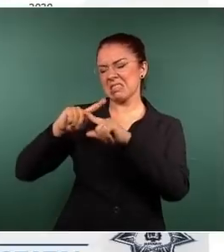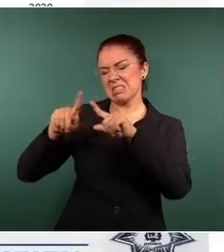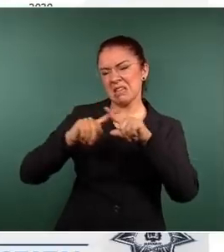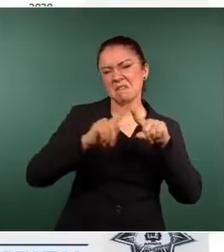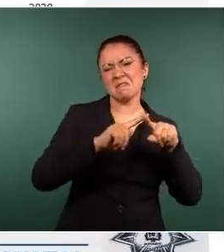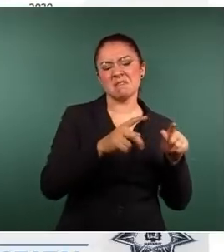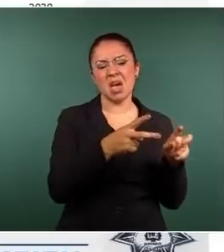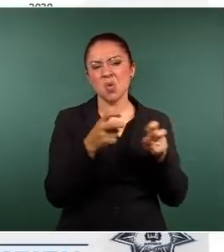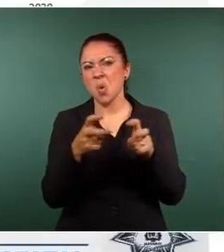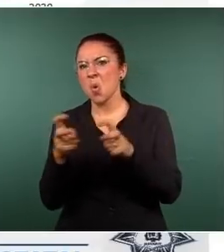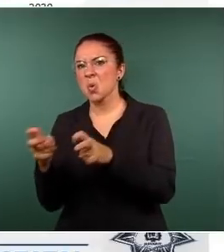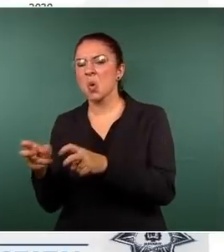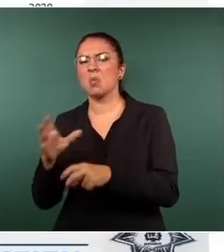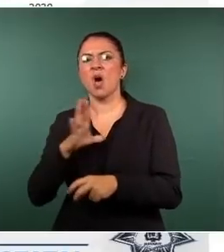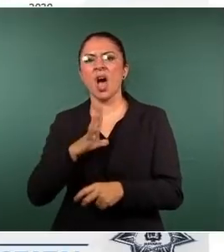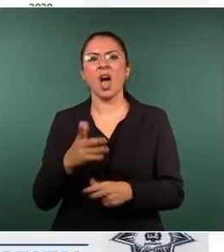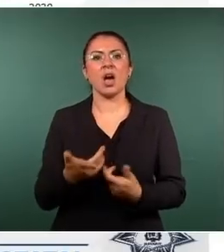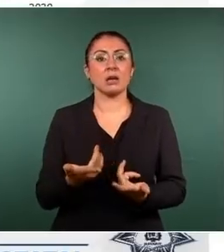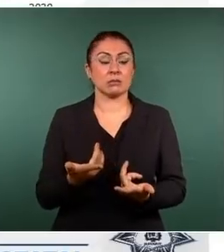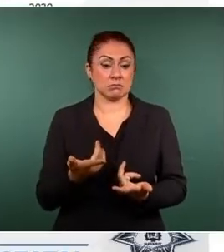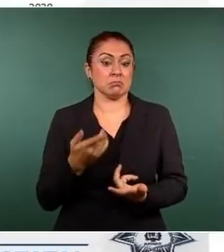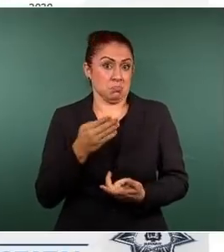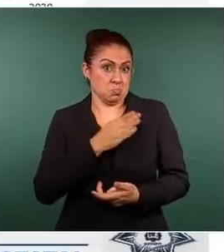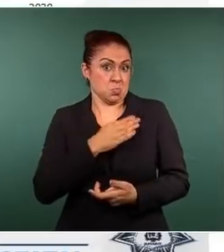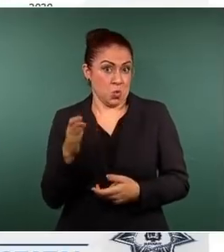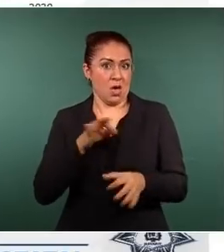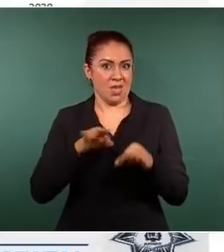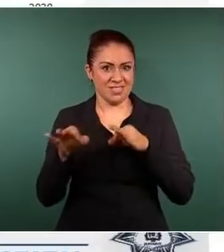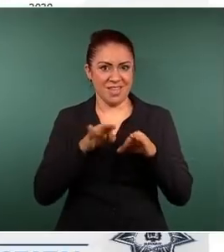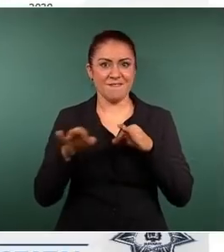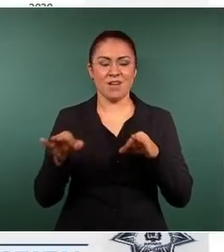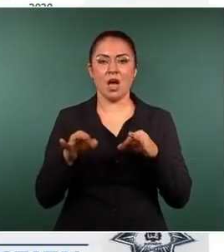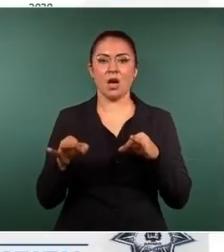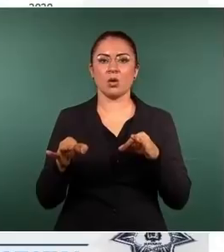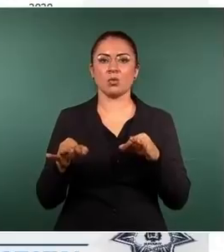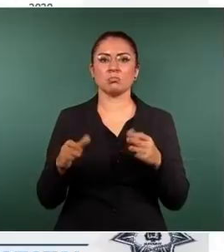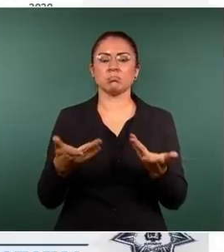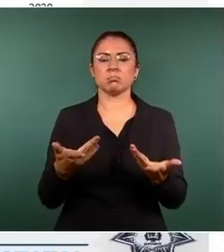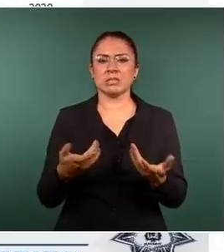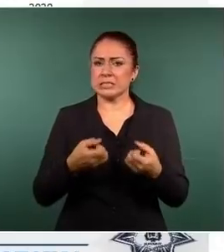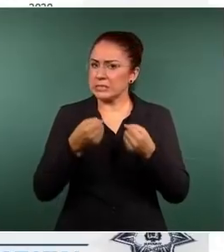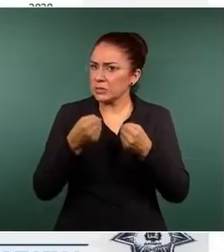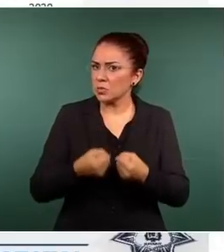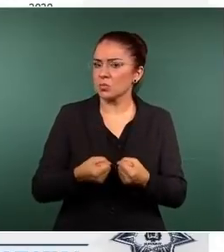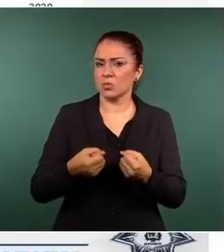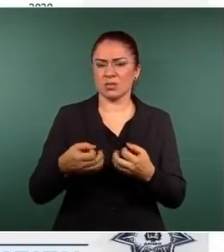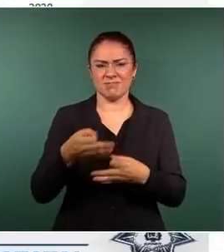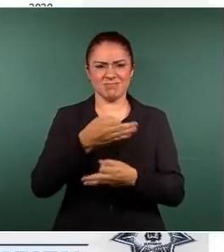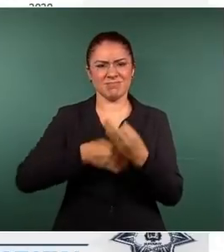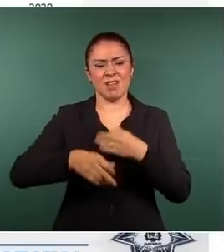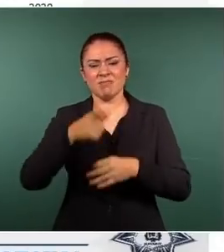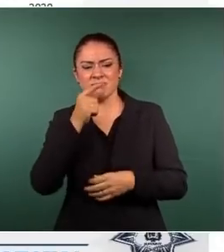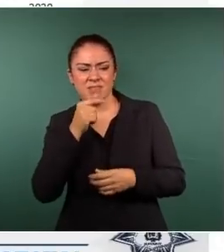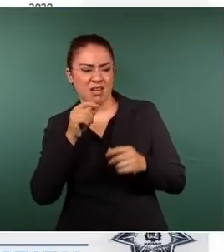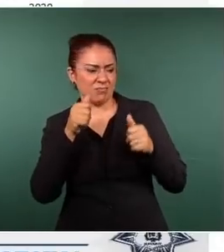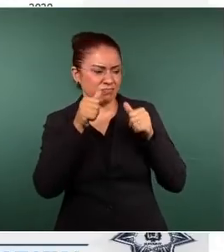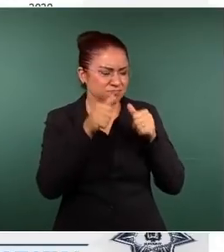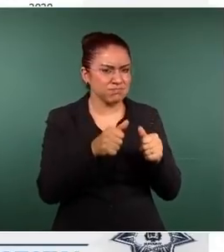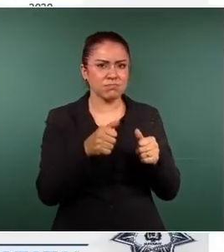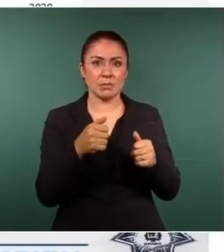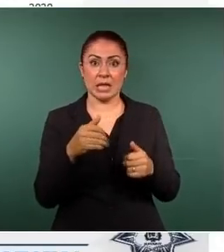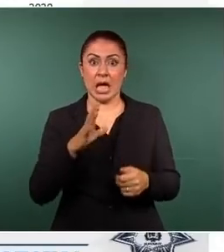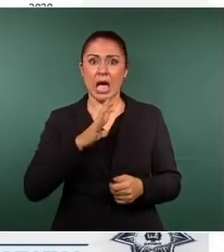en este ranking vemos que el buen trabajo de nuestras autoridades de seguridad ubican a nayarit dentro del top